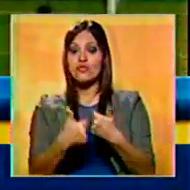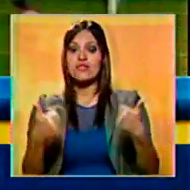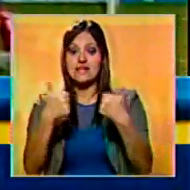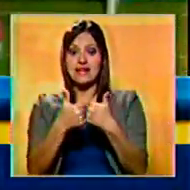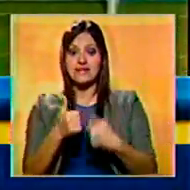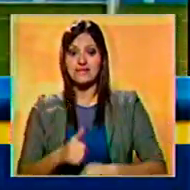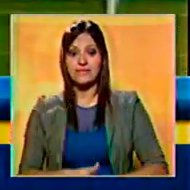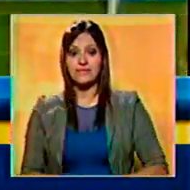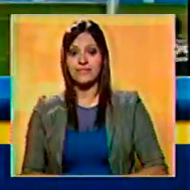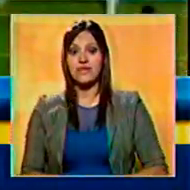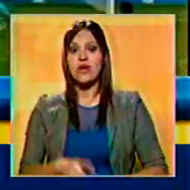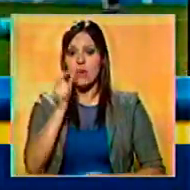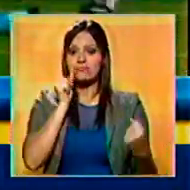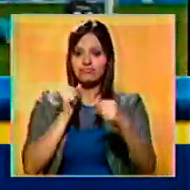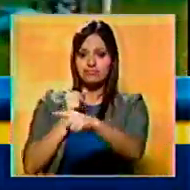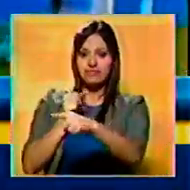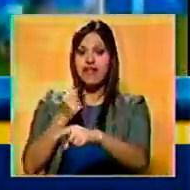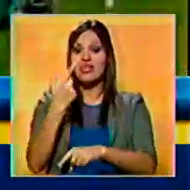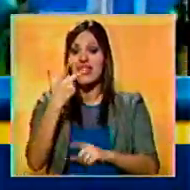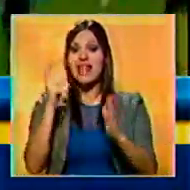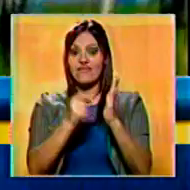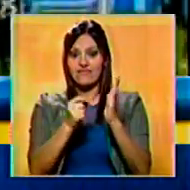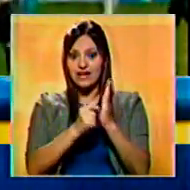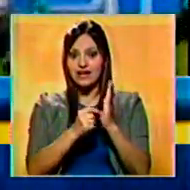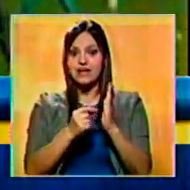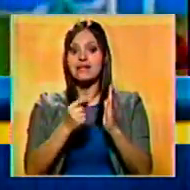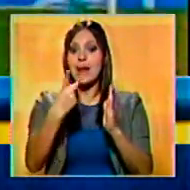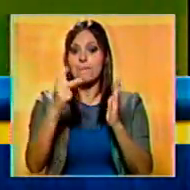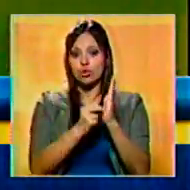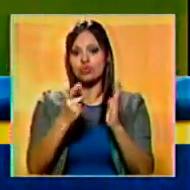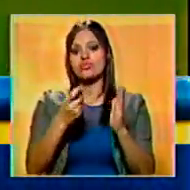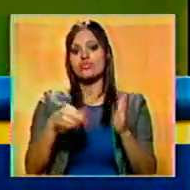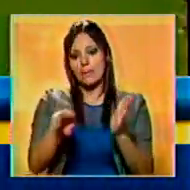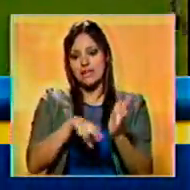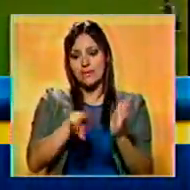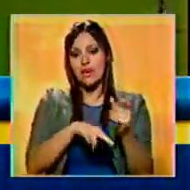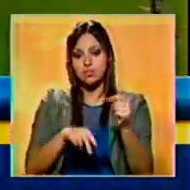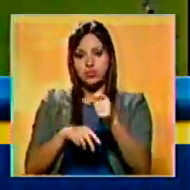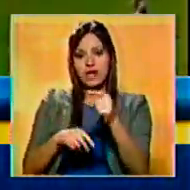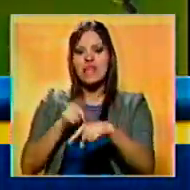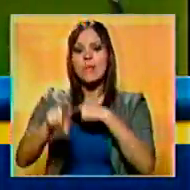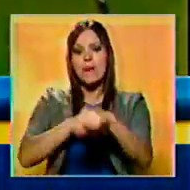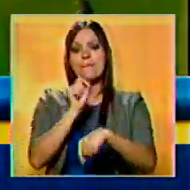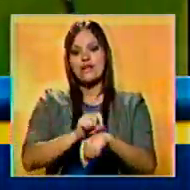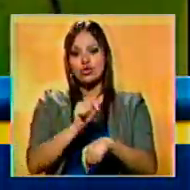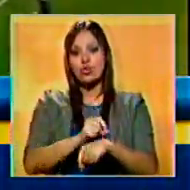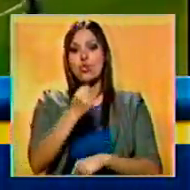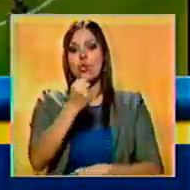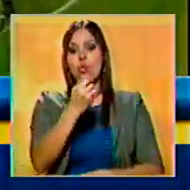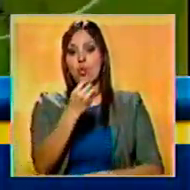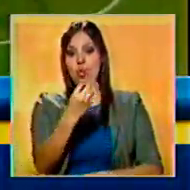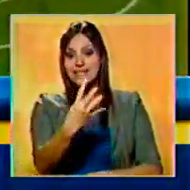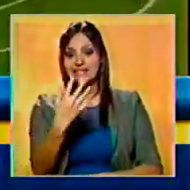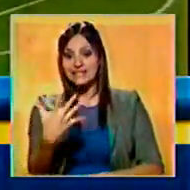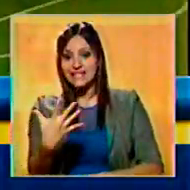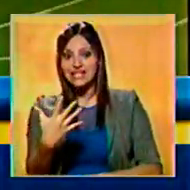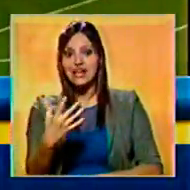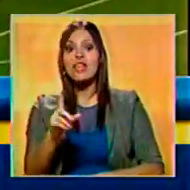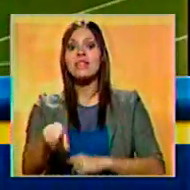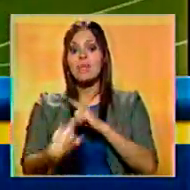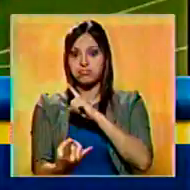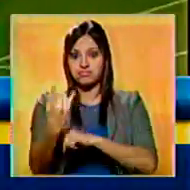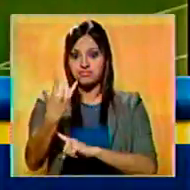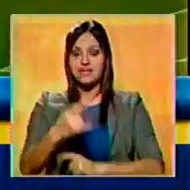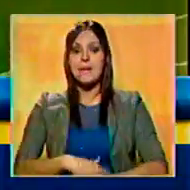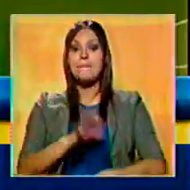Van Persie marcó los tres tantos de los Diablos Rojos. A los 25 lo veíamos de penal. Luego los 45 amplió la ventaja y selló el